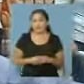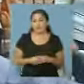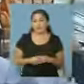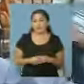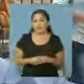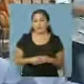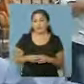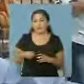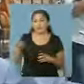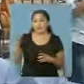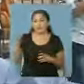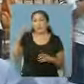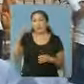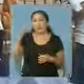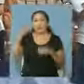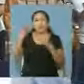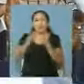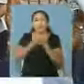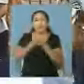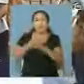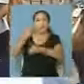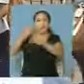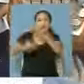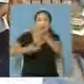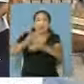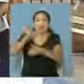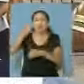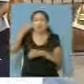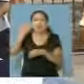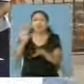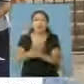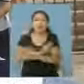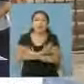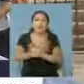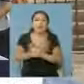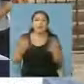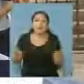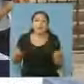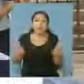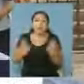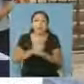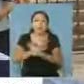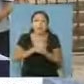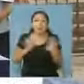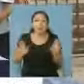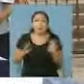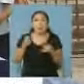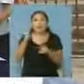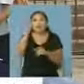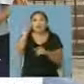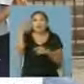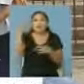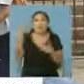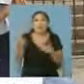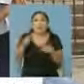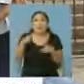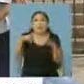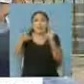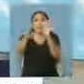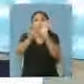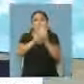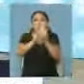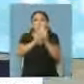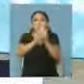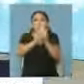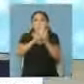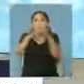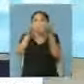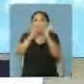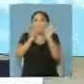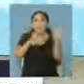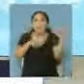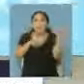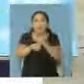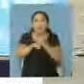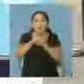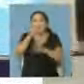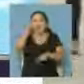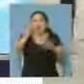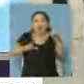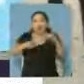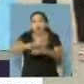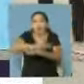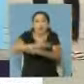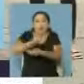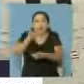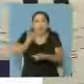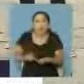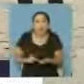creemos que esto ya ha avanzado muchísimo y de una sola vez por todas se tiene que acabar esta iniciativa de meter un proyecto de ley de aborto que atente contra los seres más